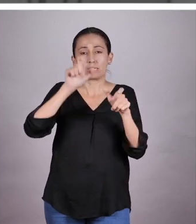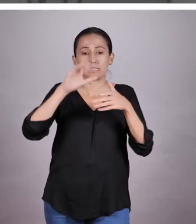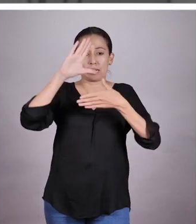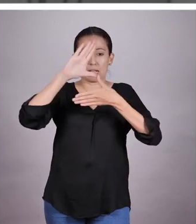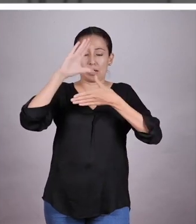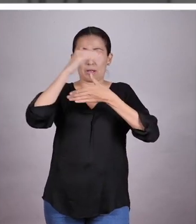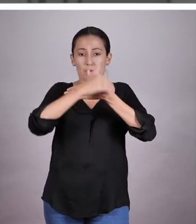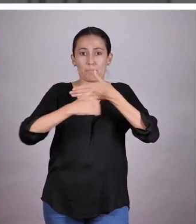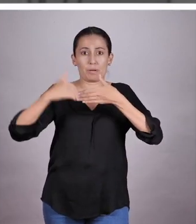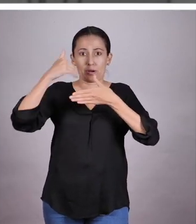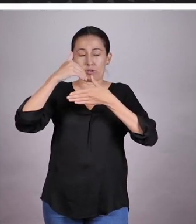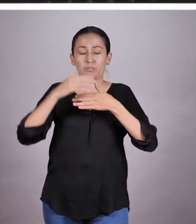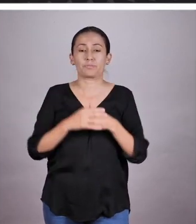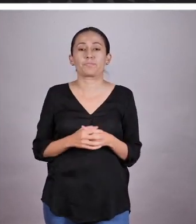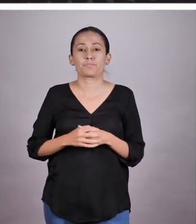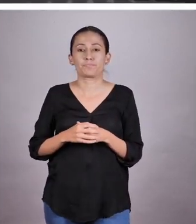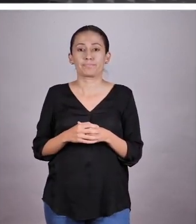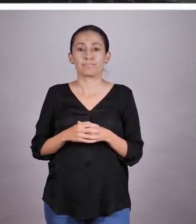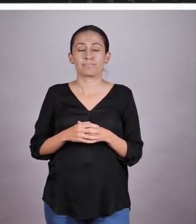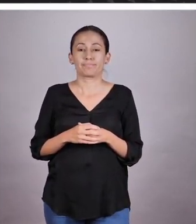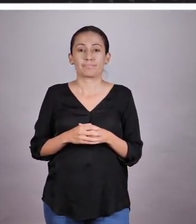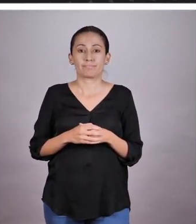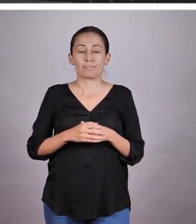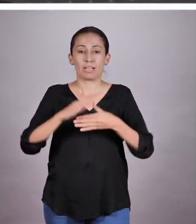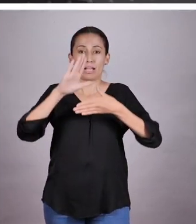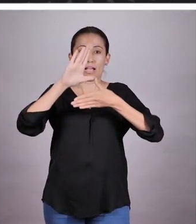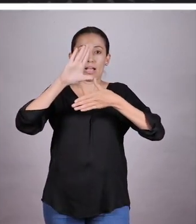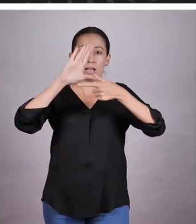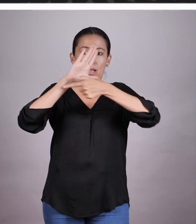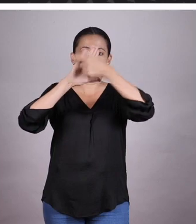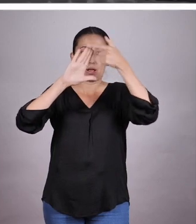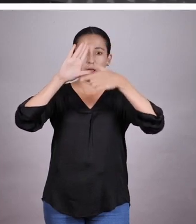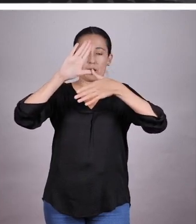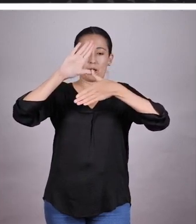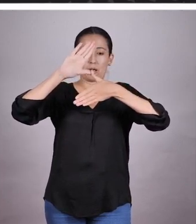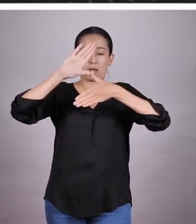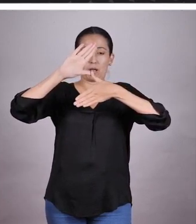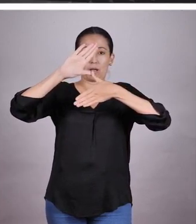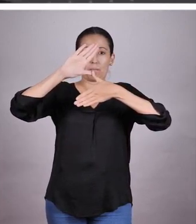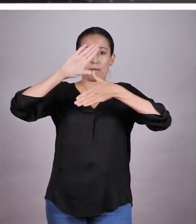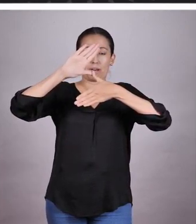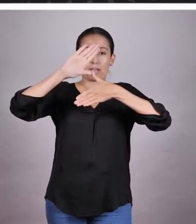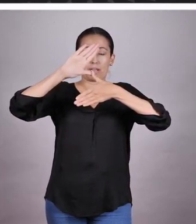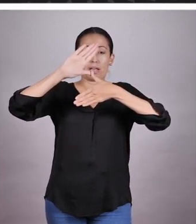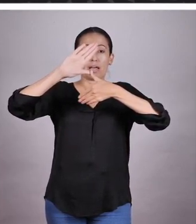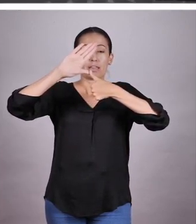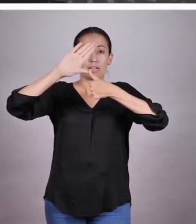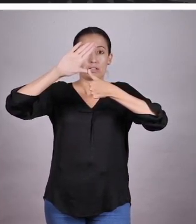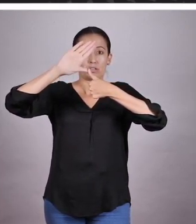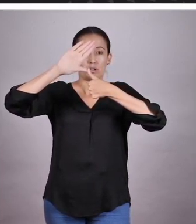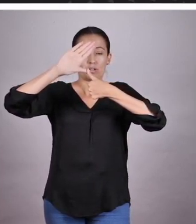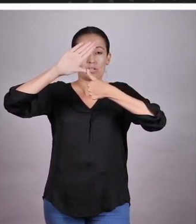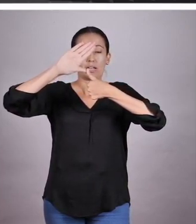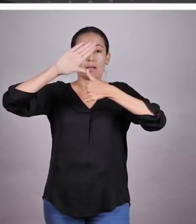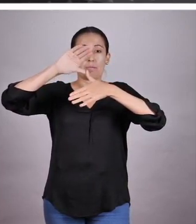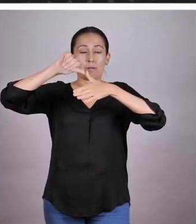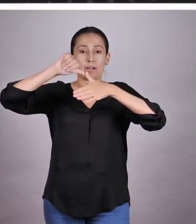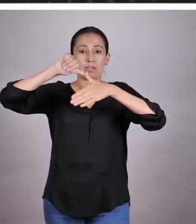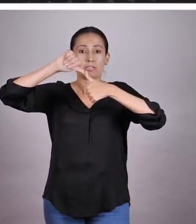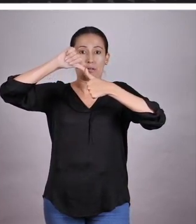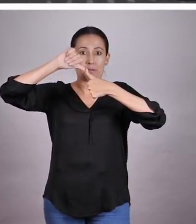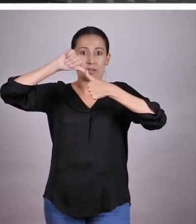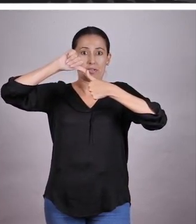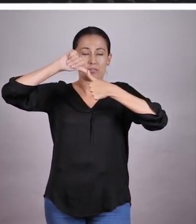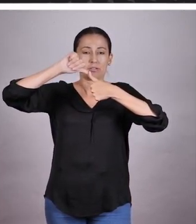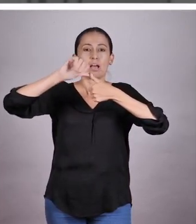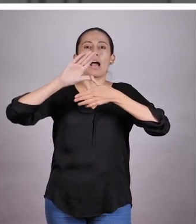estamos divididos en tres territorios. América del Norte, América Central y América del Sur. Pero concentrémonos en la América del